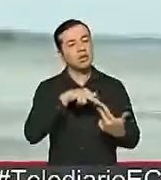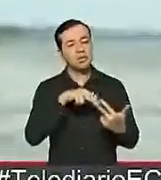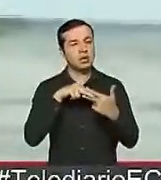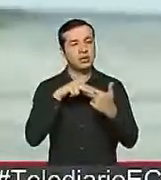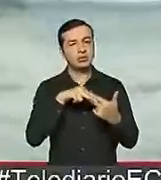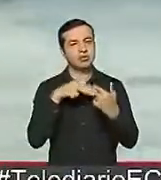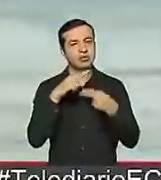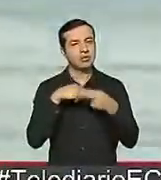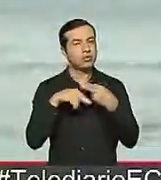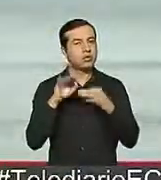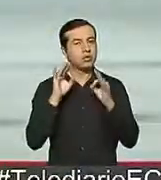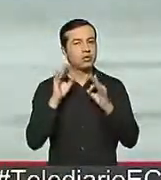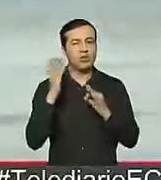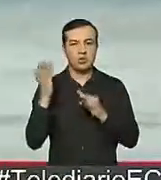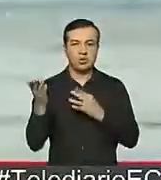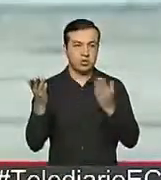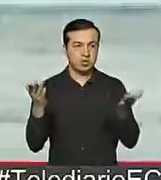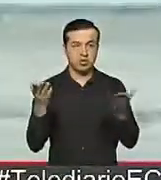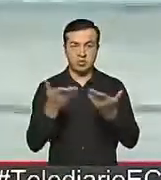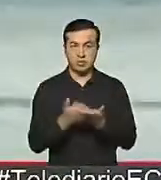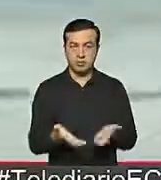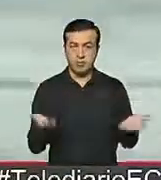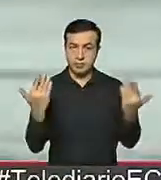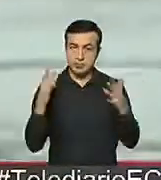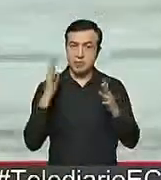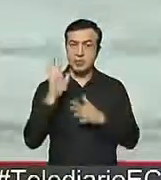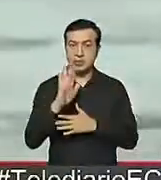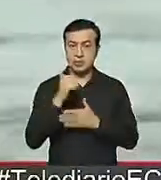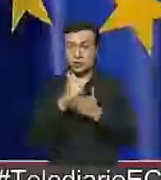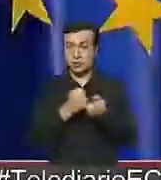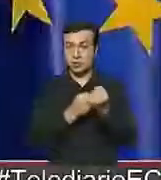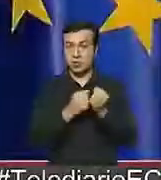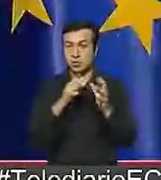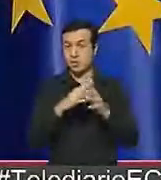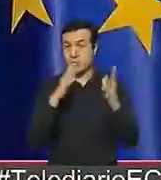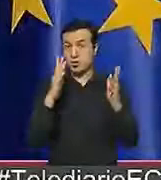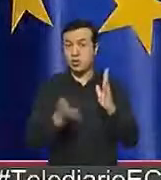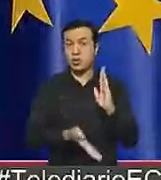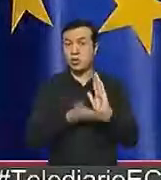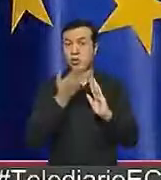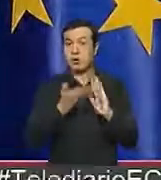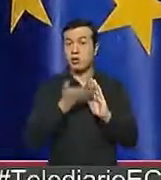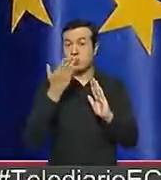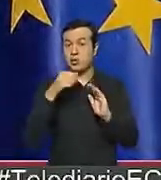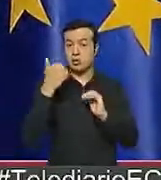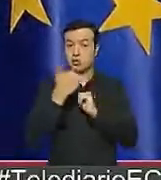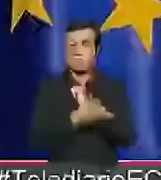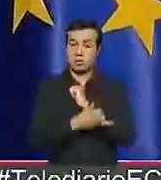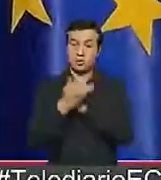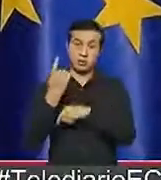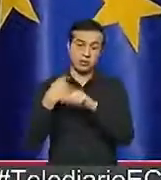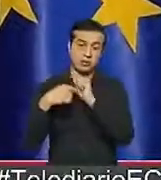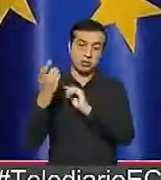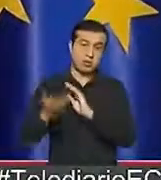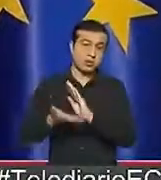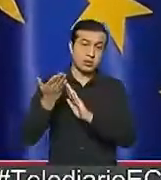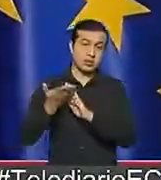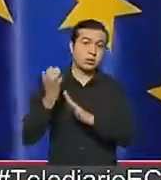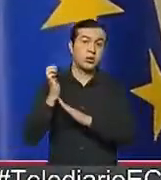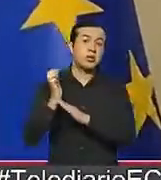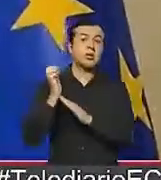comercial privilegiada entre el bloque y Ecuador. Destacó así sus beneficios. El incremento de las exportaciones del Ecuador